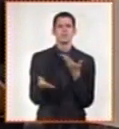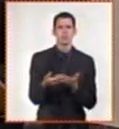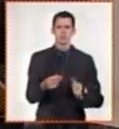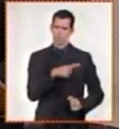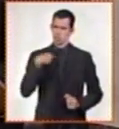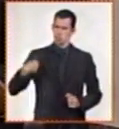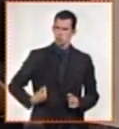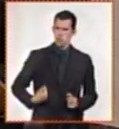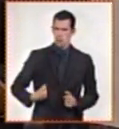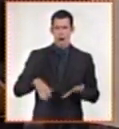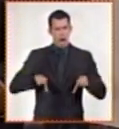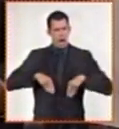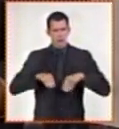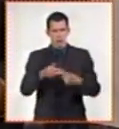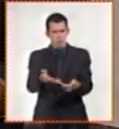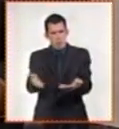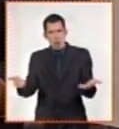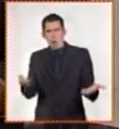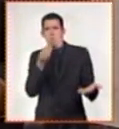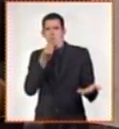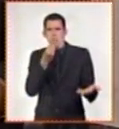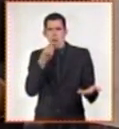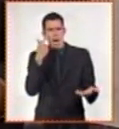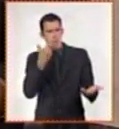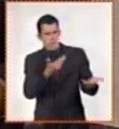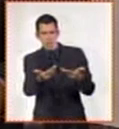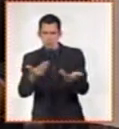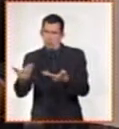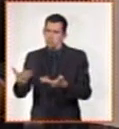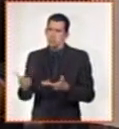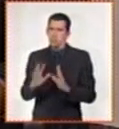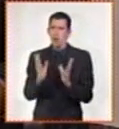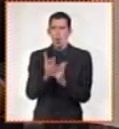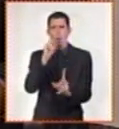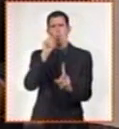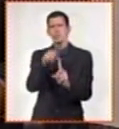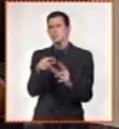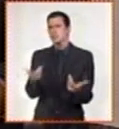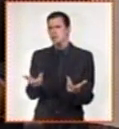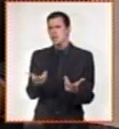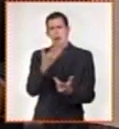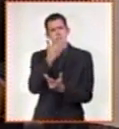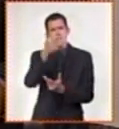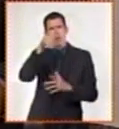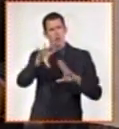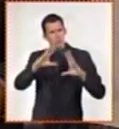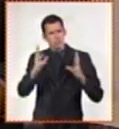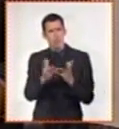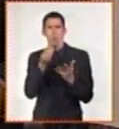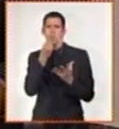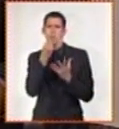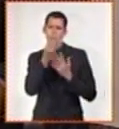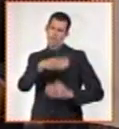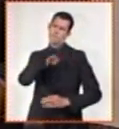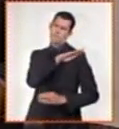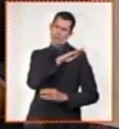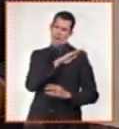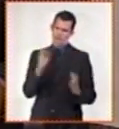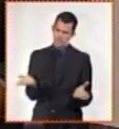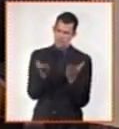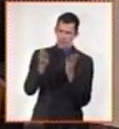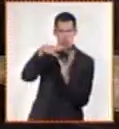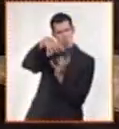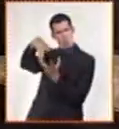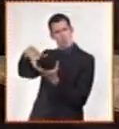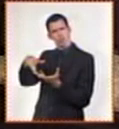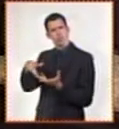ganancias compartidos en la gobernanza global a fin de salvaguardar conjuntamente la paz y el desarrollo mundial.